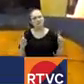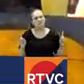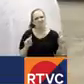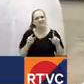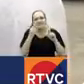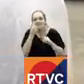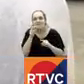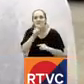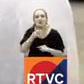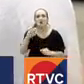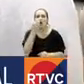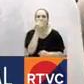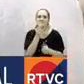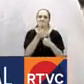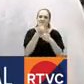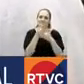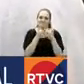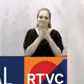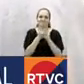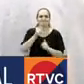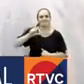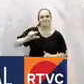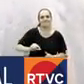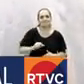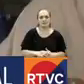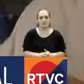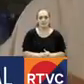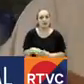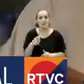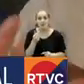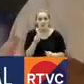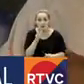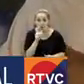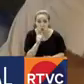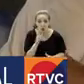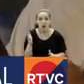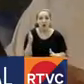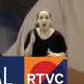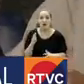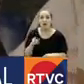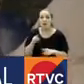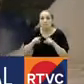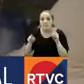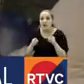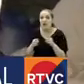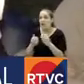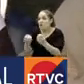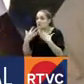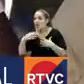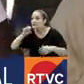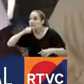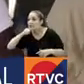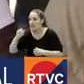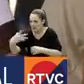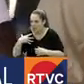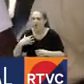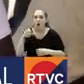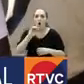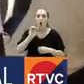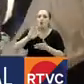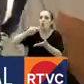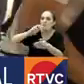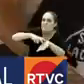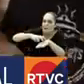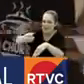que las personas puedan alimentarse al menor precio. Usted no tiene plática, pero entonces esa zanahoria me sirve, esa racacha me sirve, o ese ñame, esa